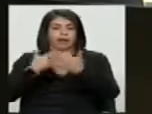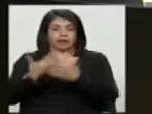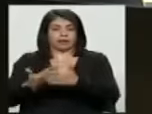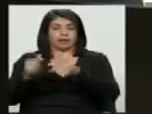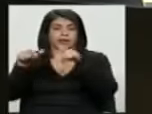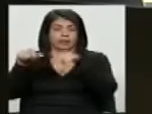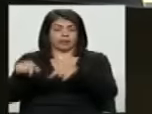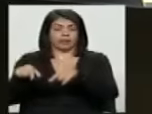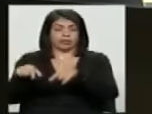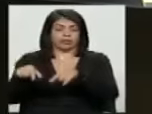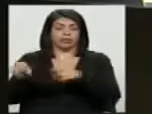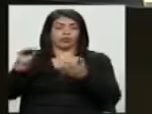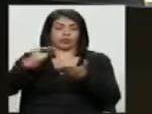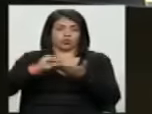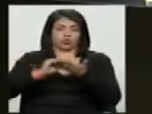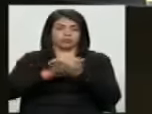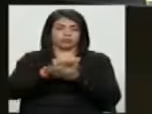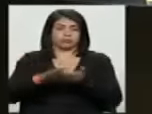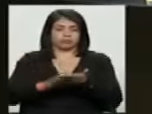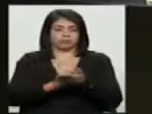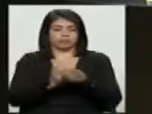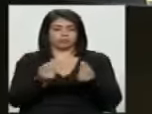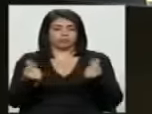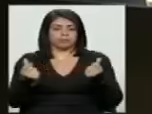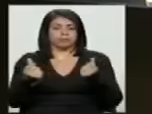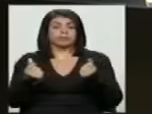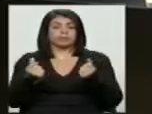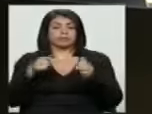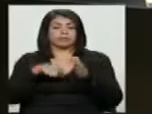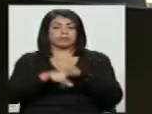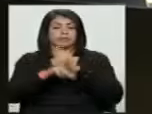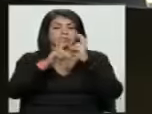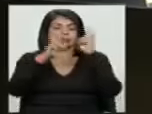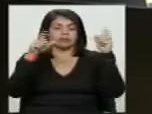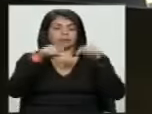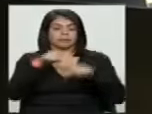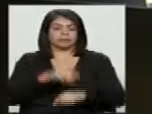tanto se resuelva el fondo del tema.